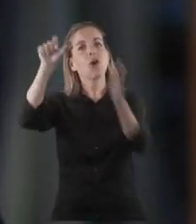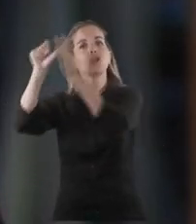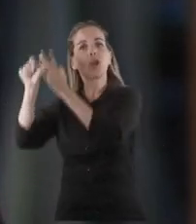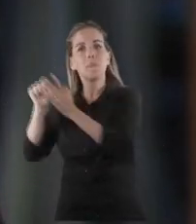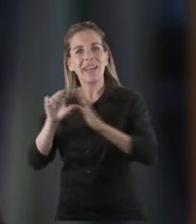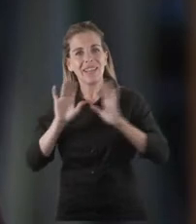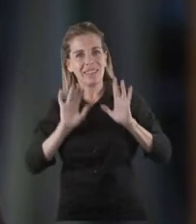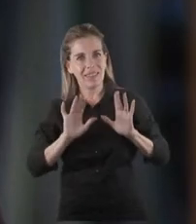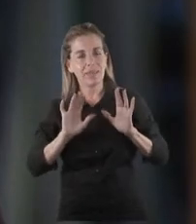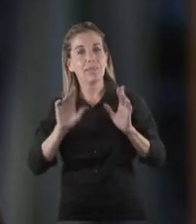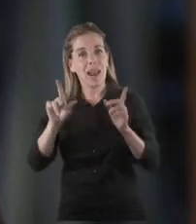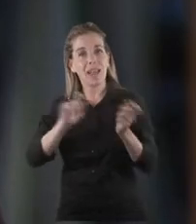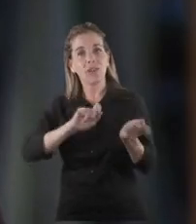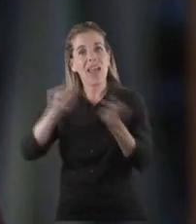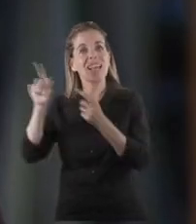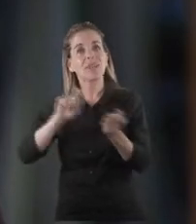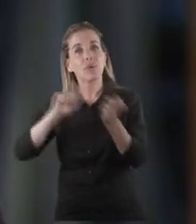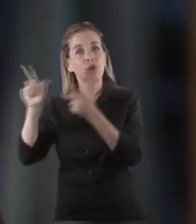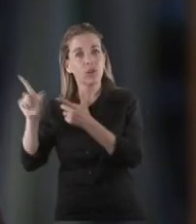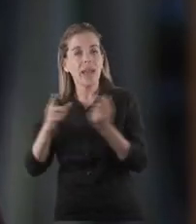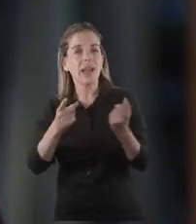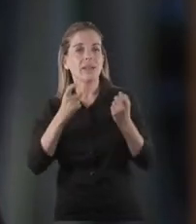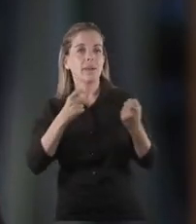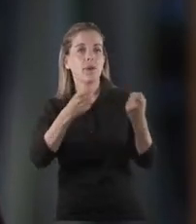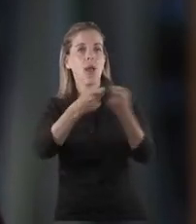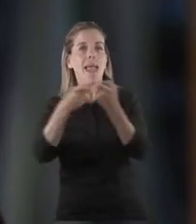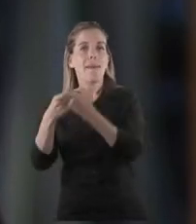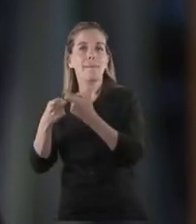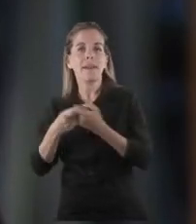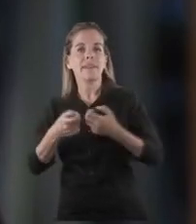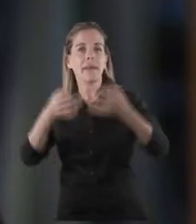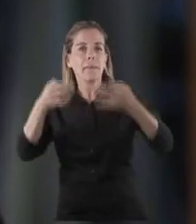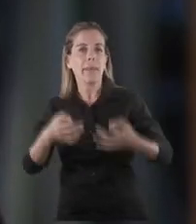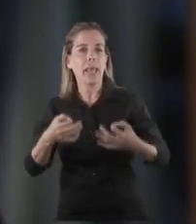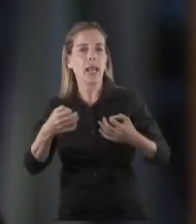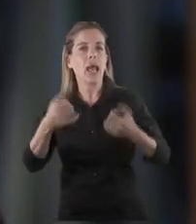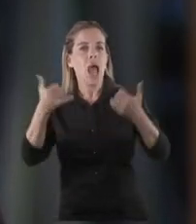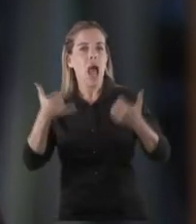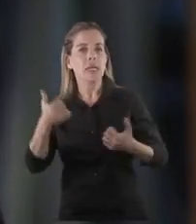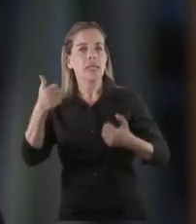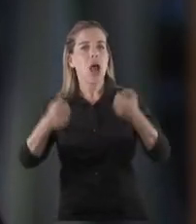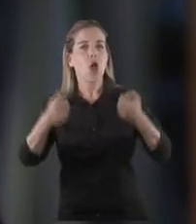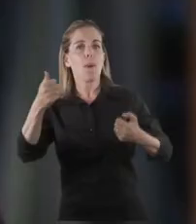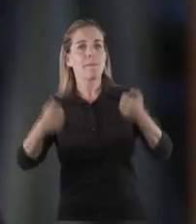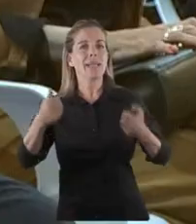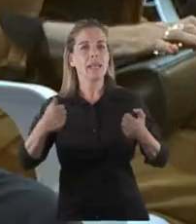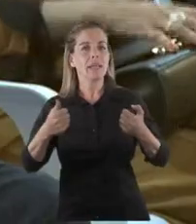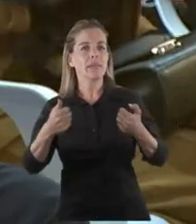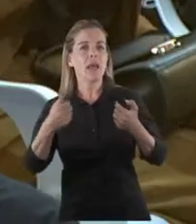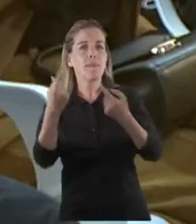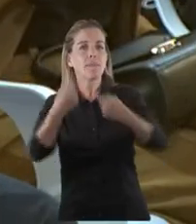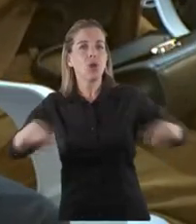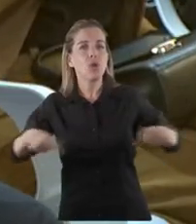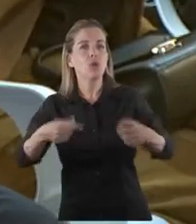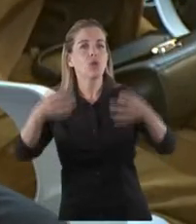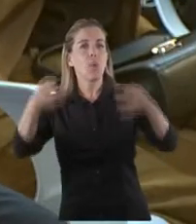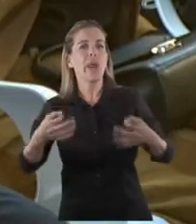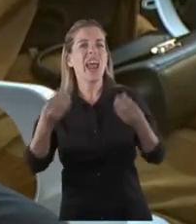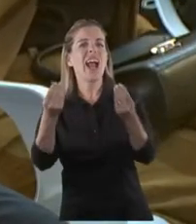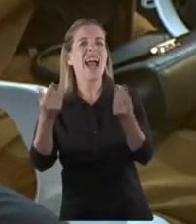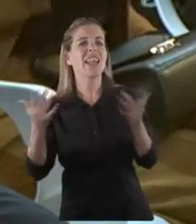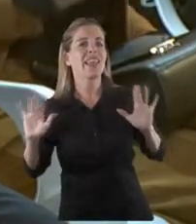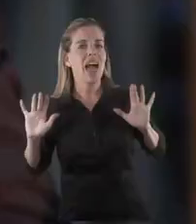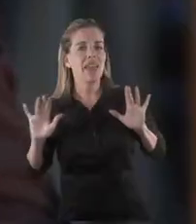internacional necesitamos empresas competitivas, necesitamos herramientas de primer nivel. Y ahí tenemos